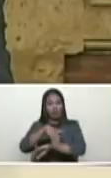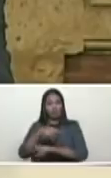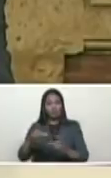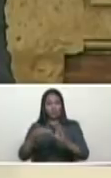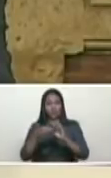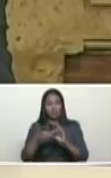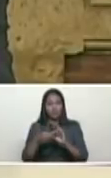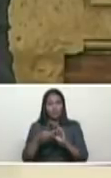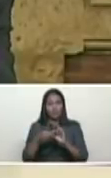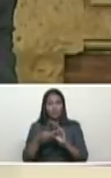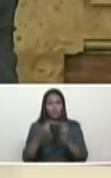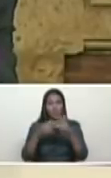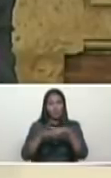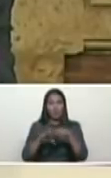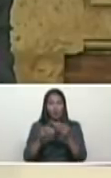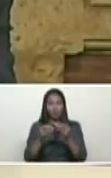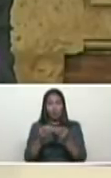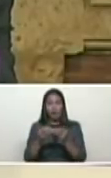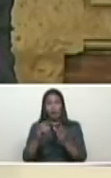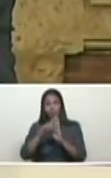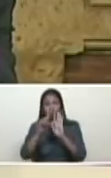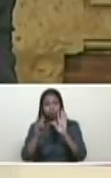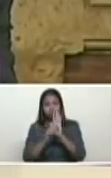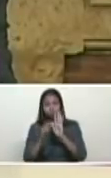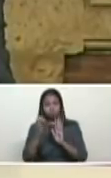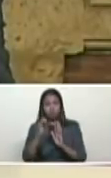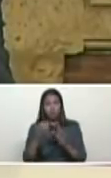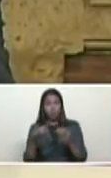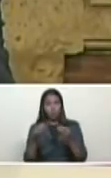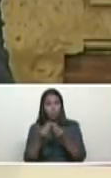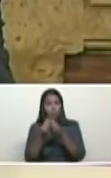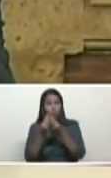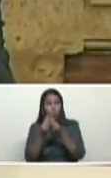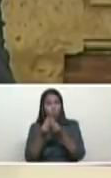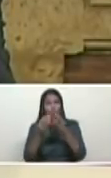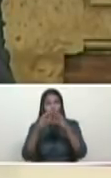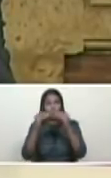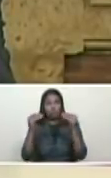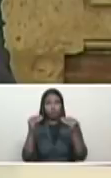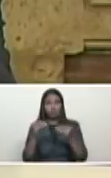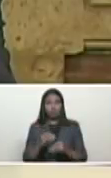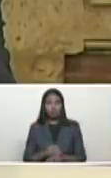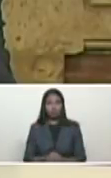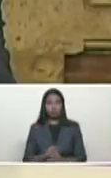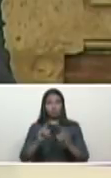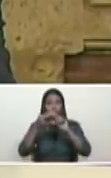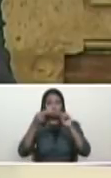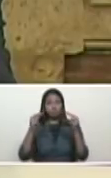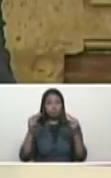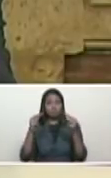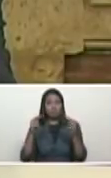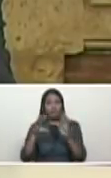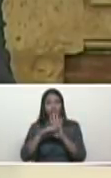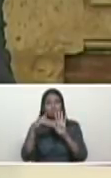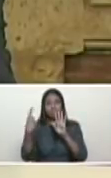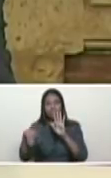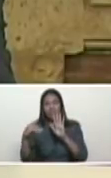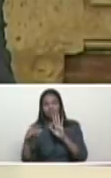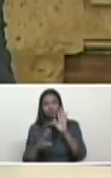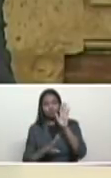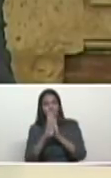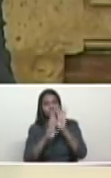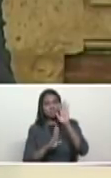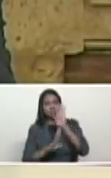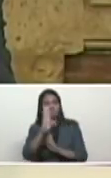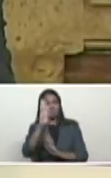cívico-militar dentro de la constitución y con la constitución todo por la paz por el derecho al desarrollo